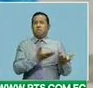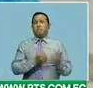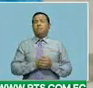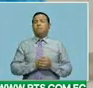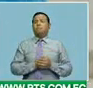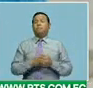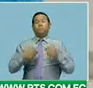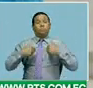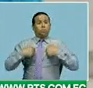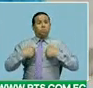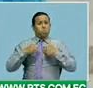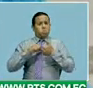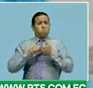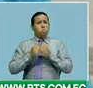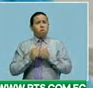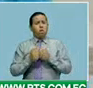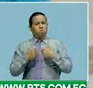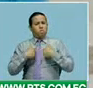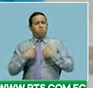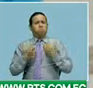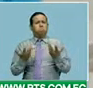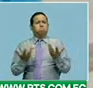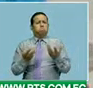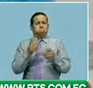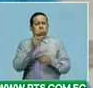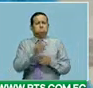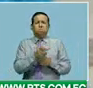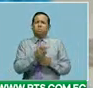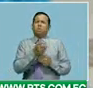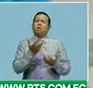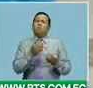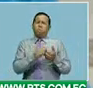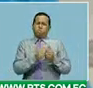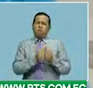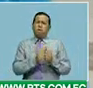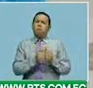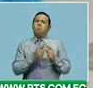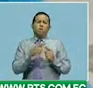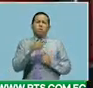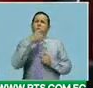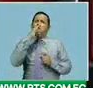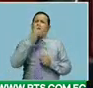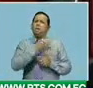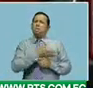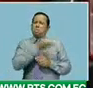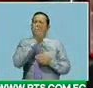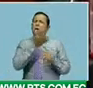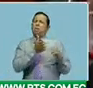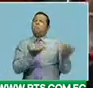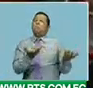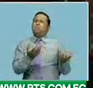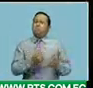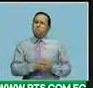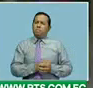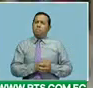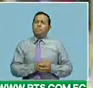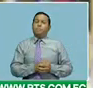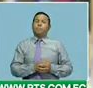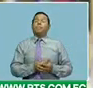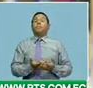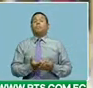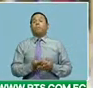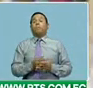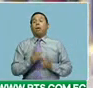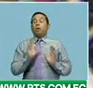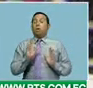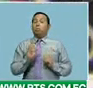algún inconveniente, pero atacar a unos niños es una ignorancia atroz. Por el delito de asesinato, la pena privativa de